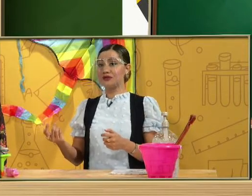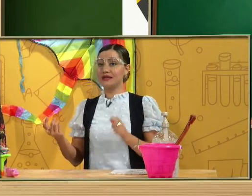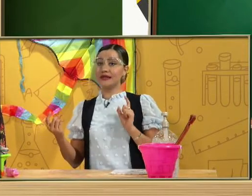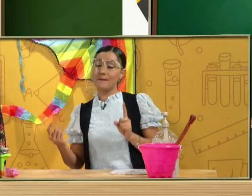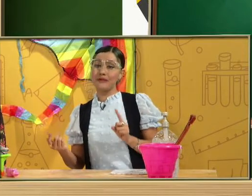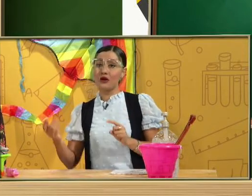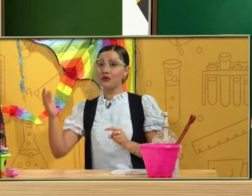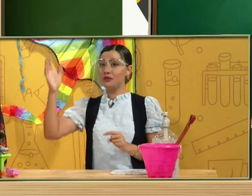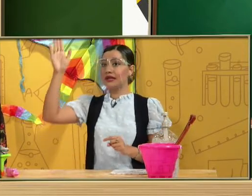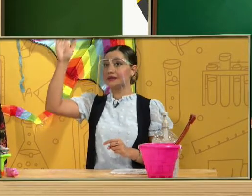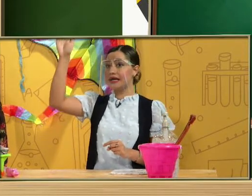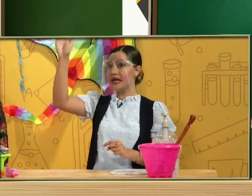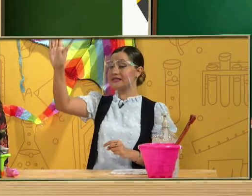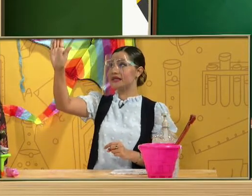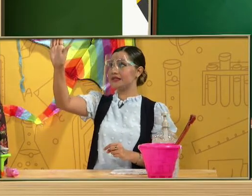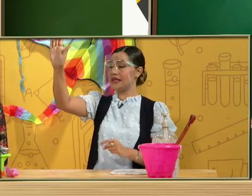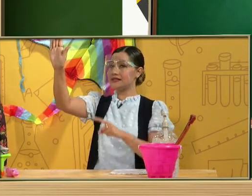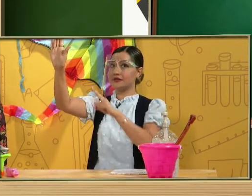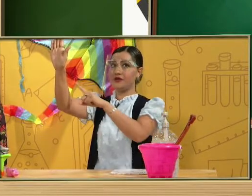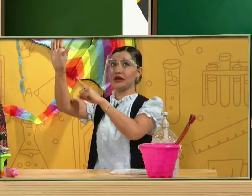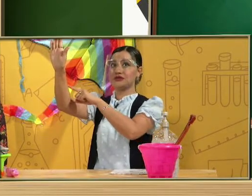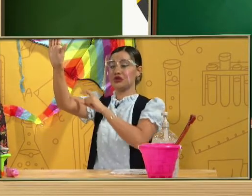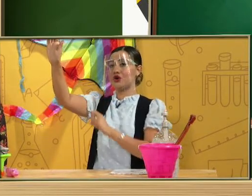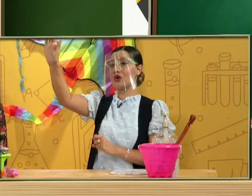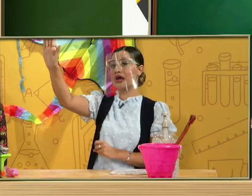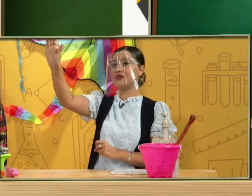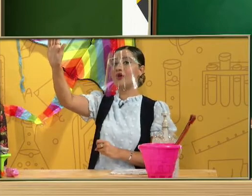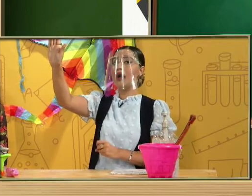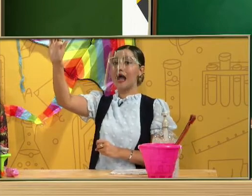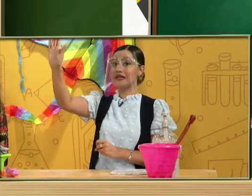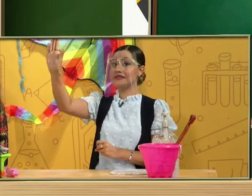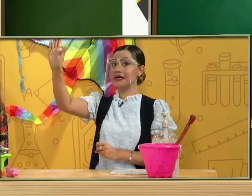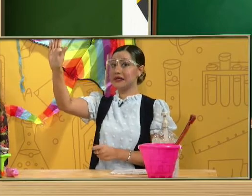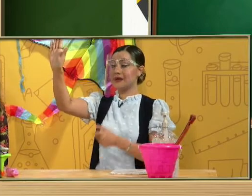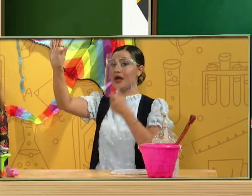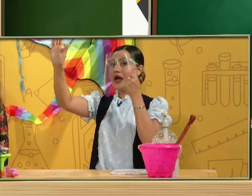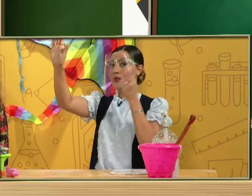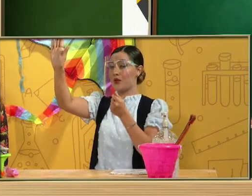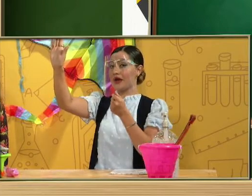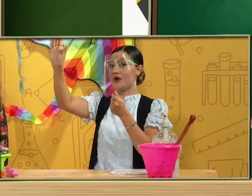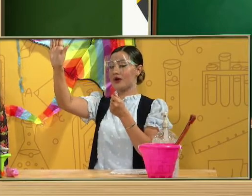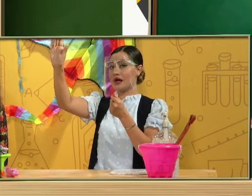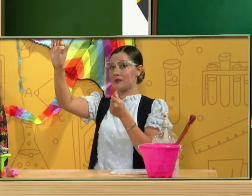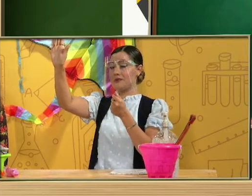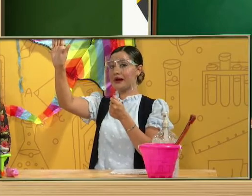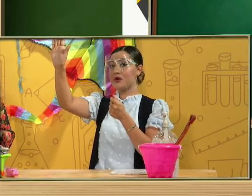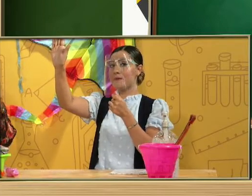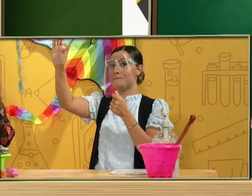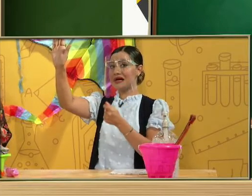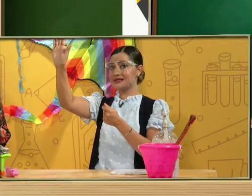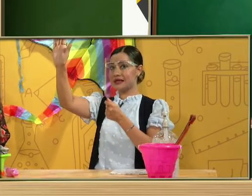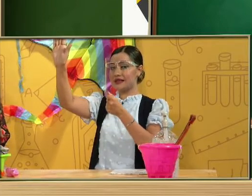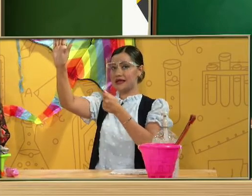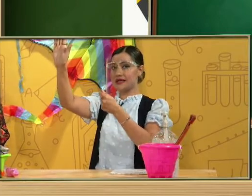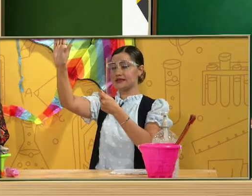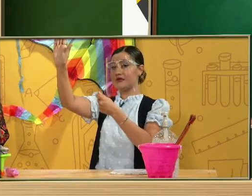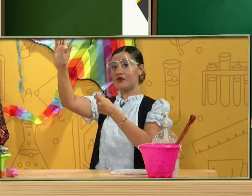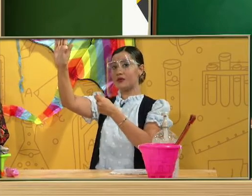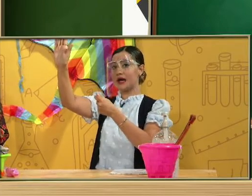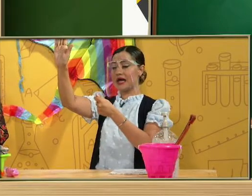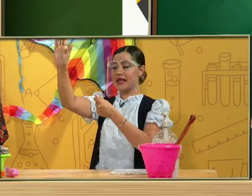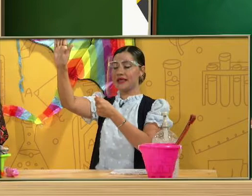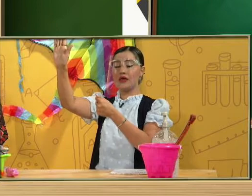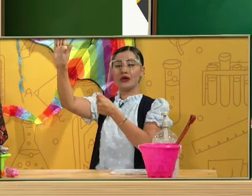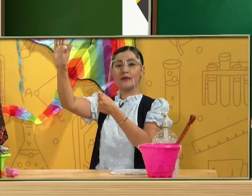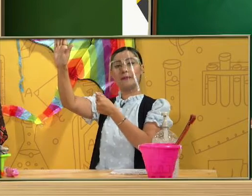vamos a utilizar mano dominante extendida. Si se fijan, la estoy colocando hacia arriba. Voy a colocar mi mano base de esta